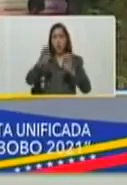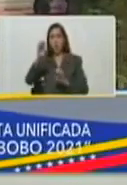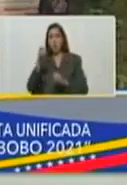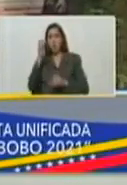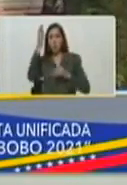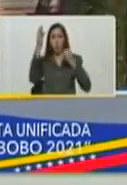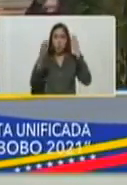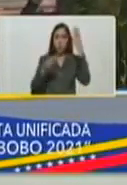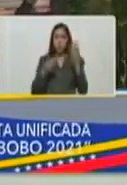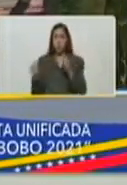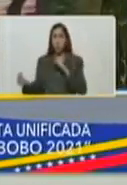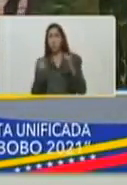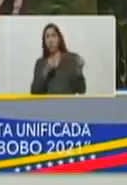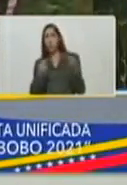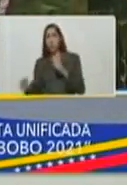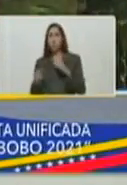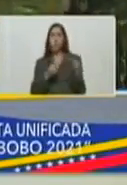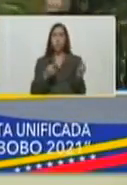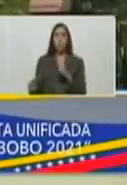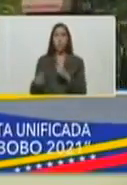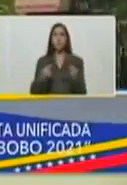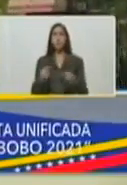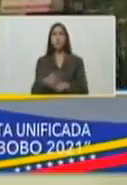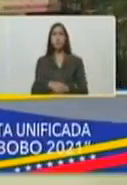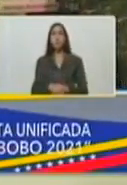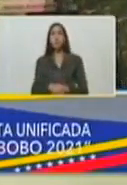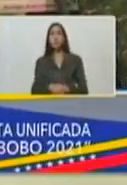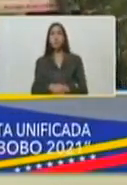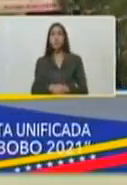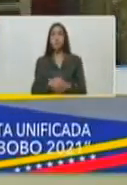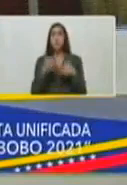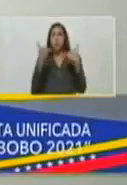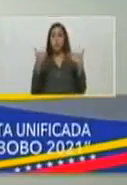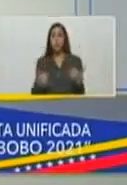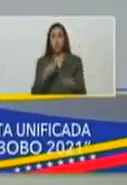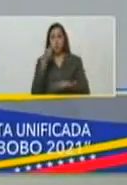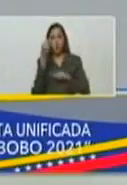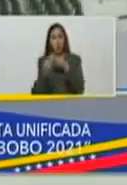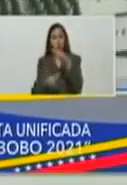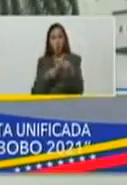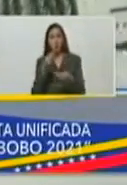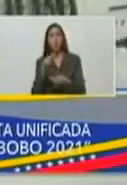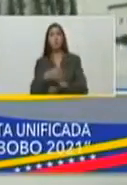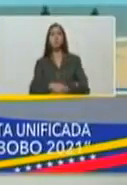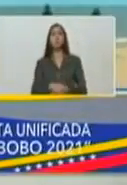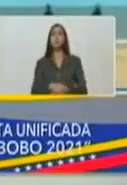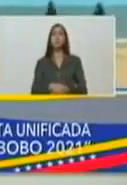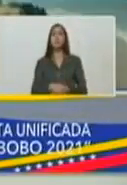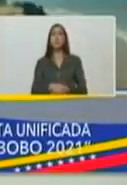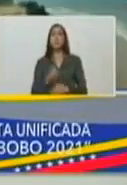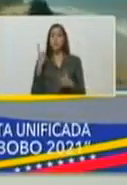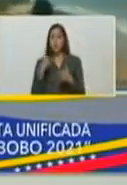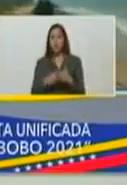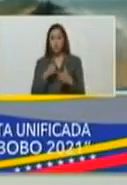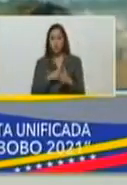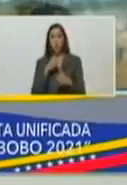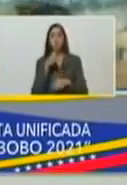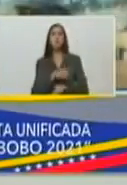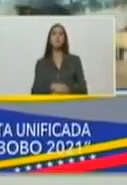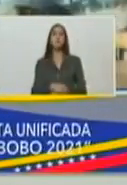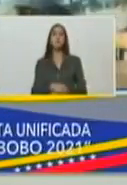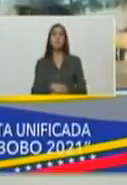que estamos discutiendo el día de hoy. En este sentido, mi comandante en jefe,